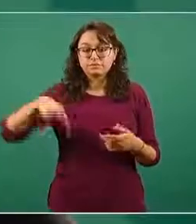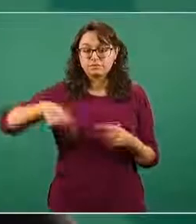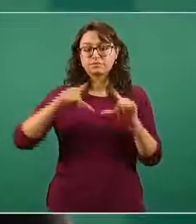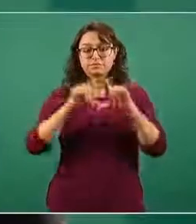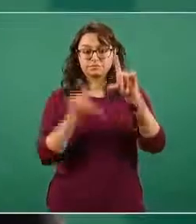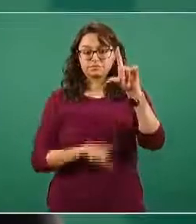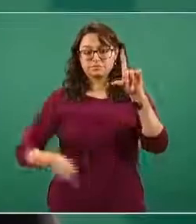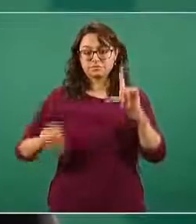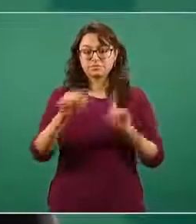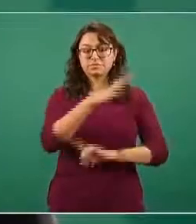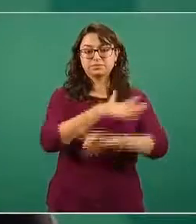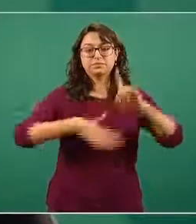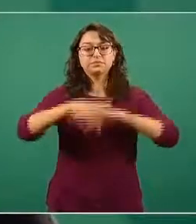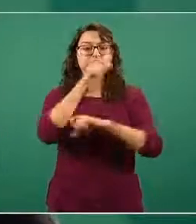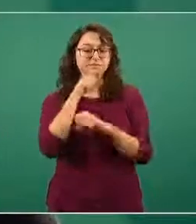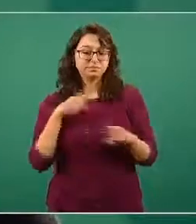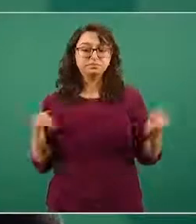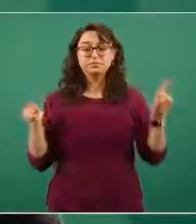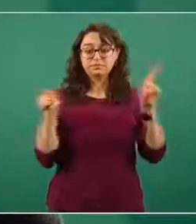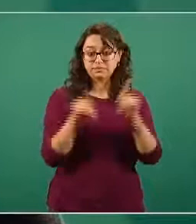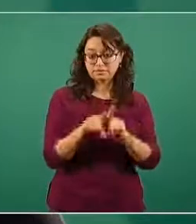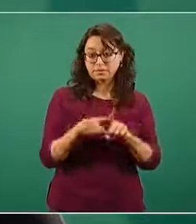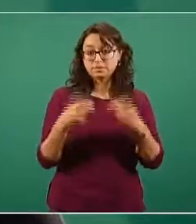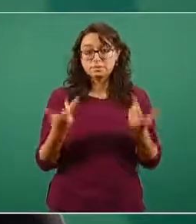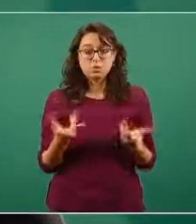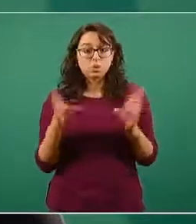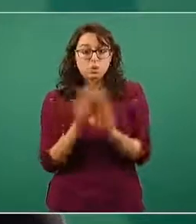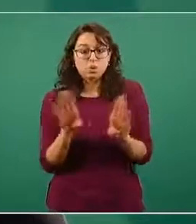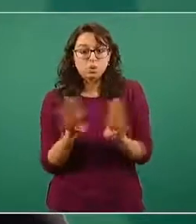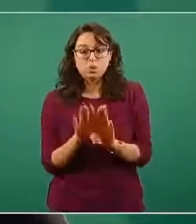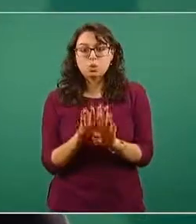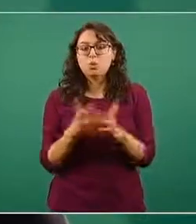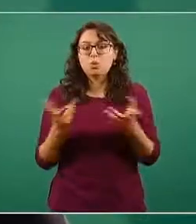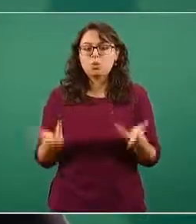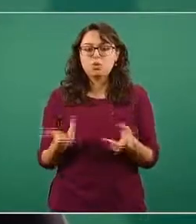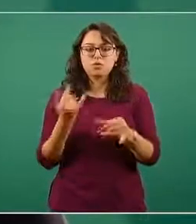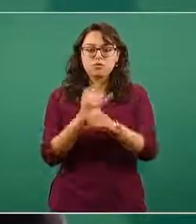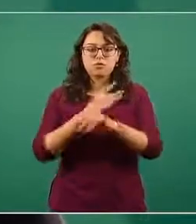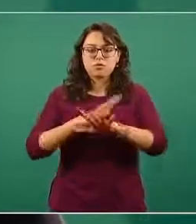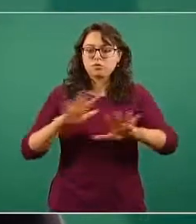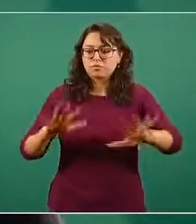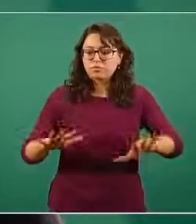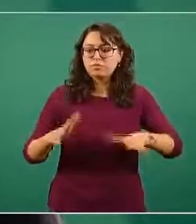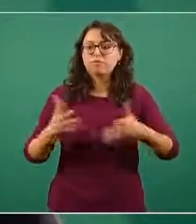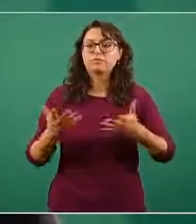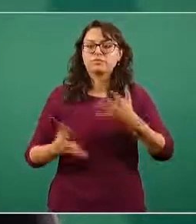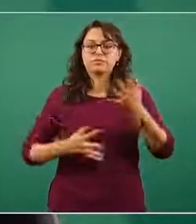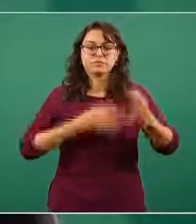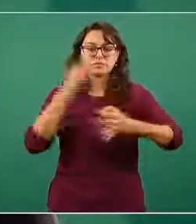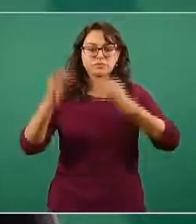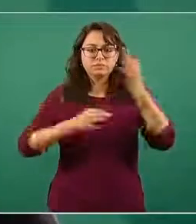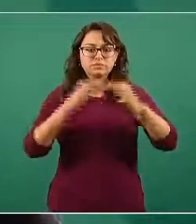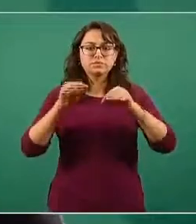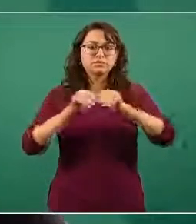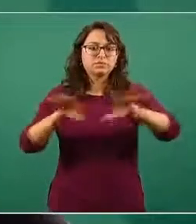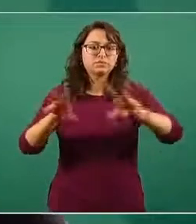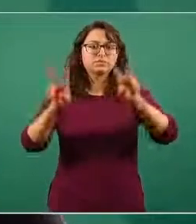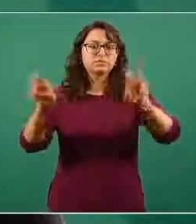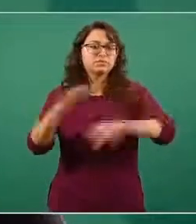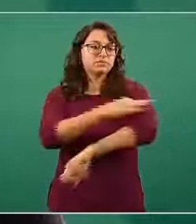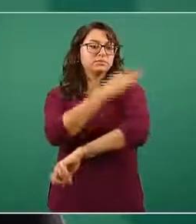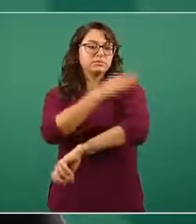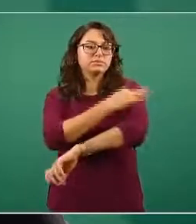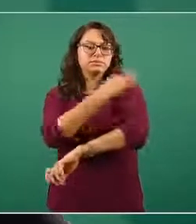Mexicana, así como también el avance y cómo continúa desarrollándose la campaña de vacunación,